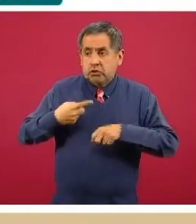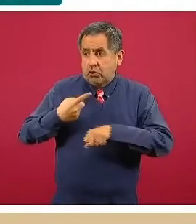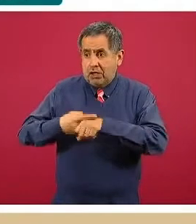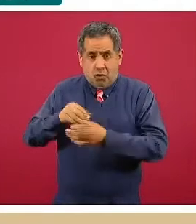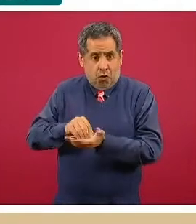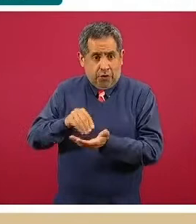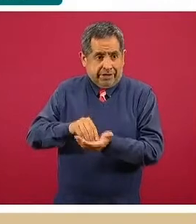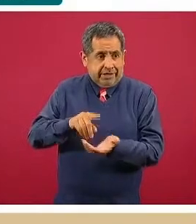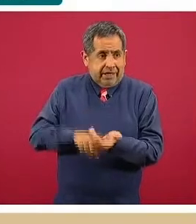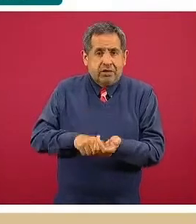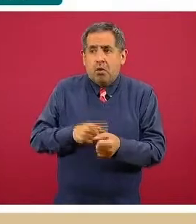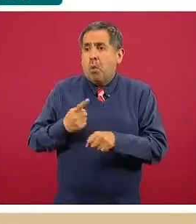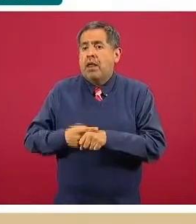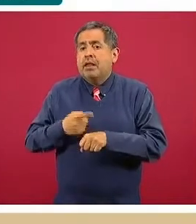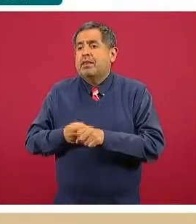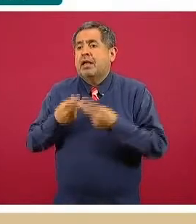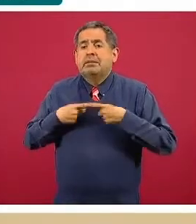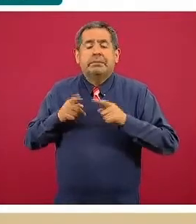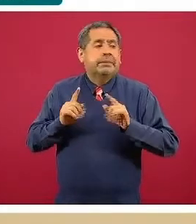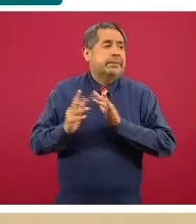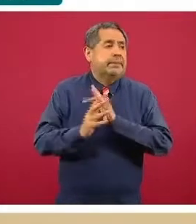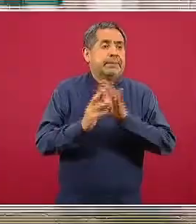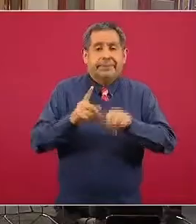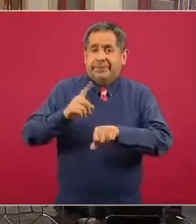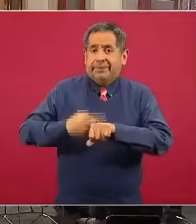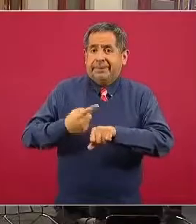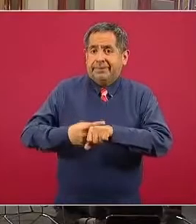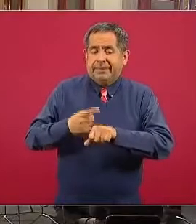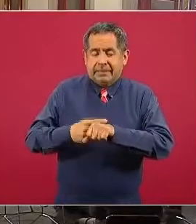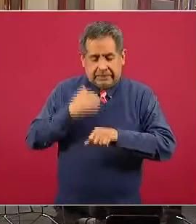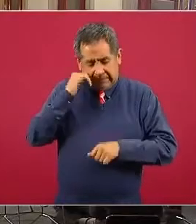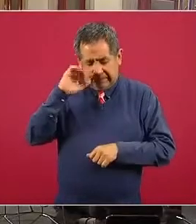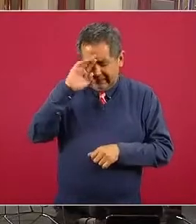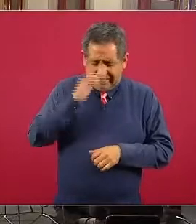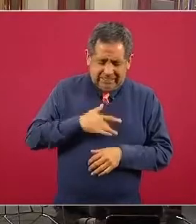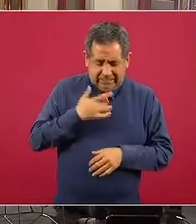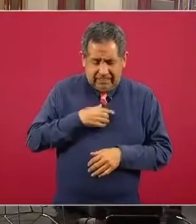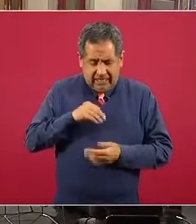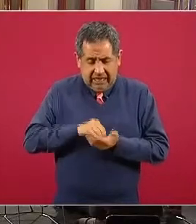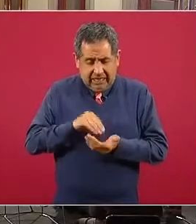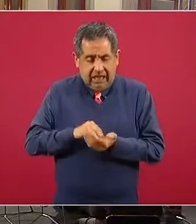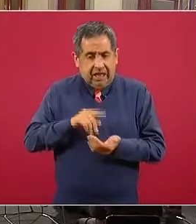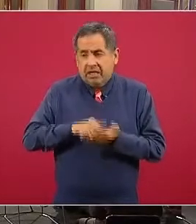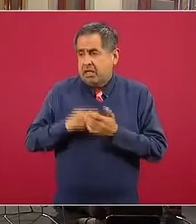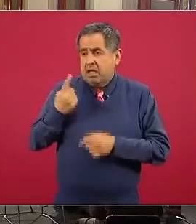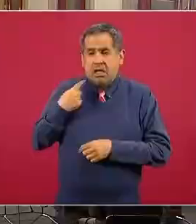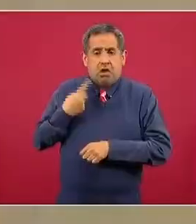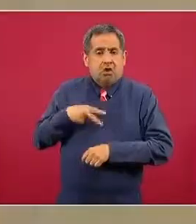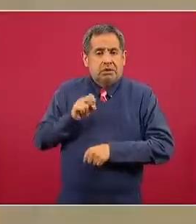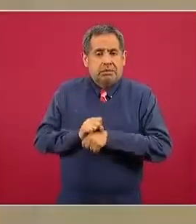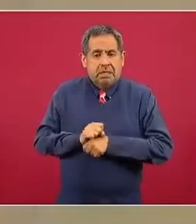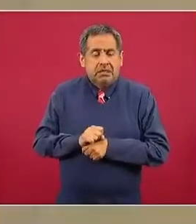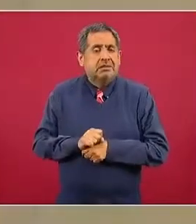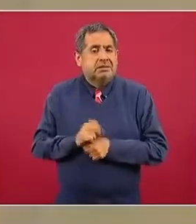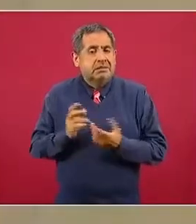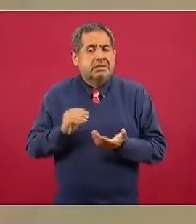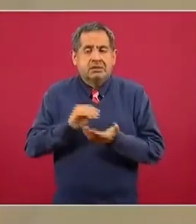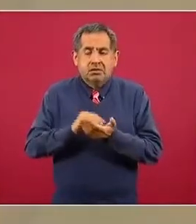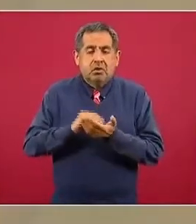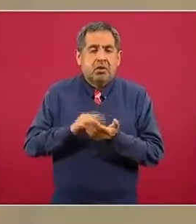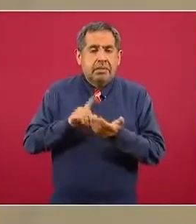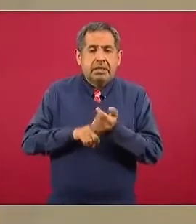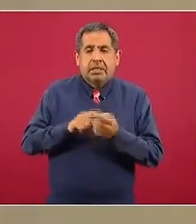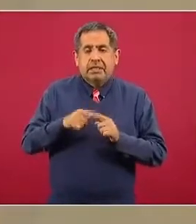decir, la epidemia activa en México, ¿no? Personas que iniciaron con sus signos y síntomas en las últimas 2 semanas, que hoy representan